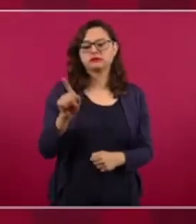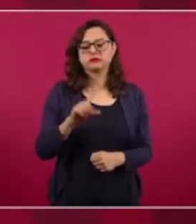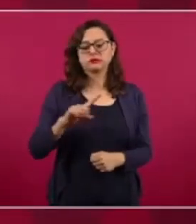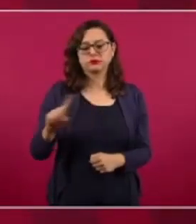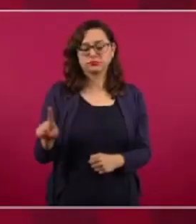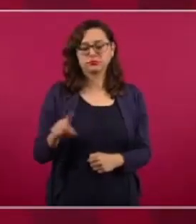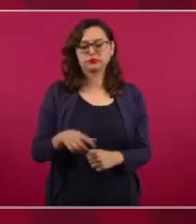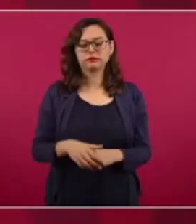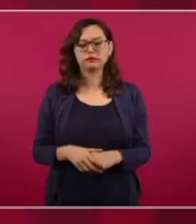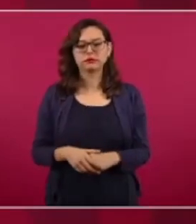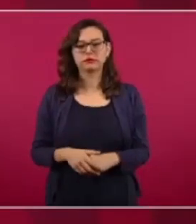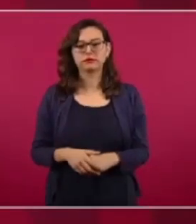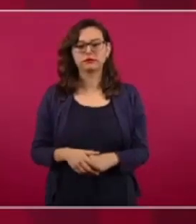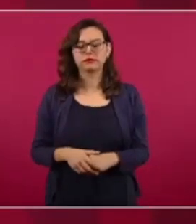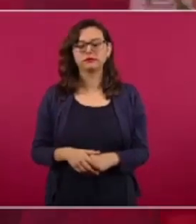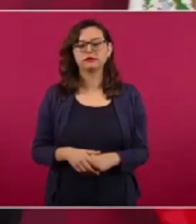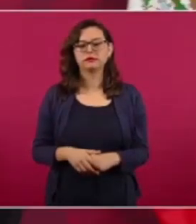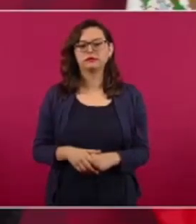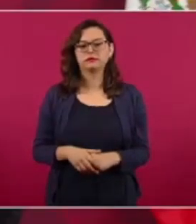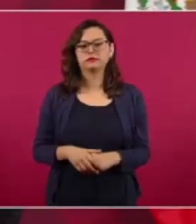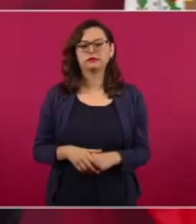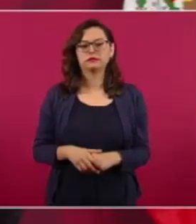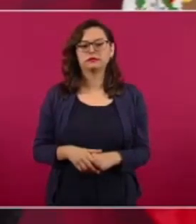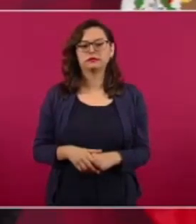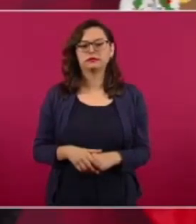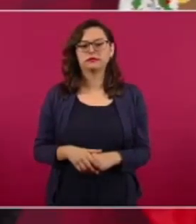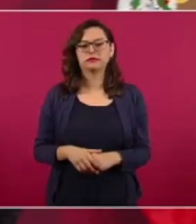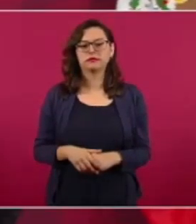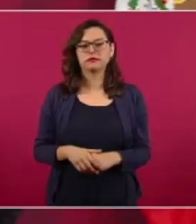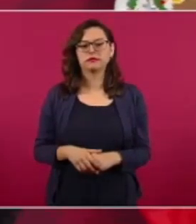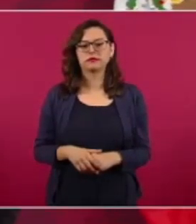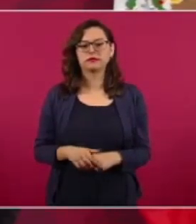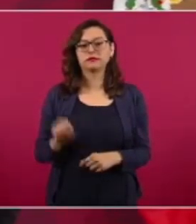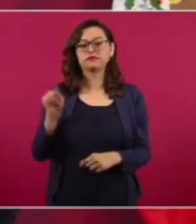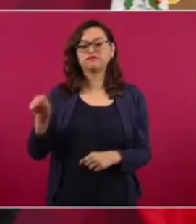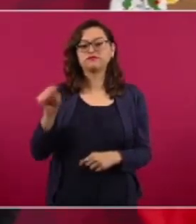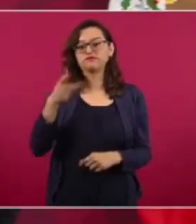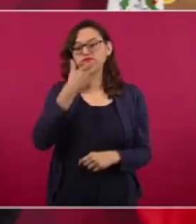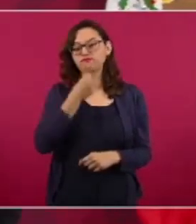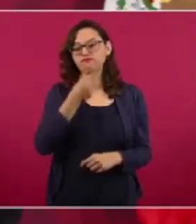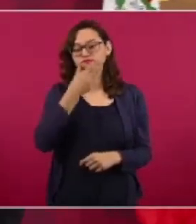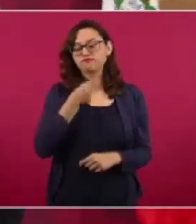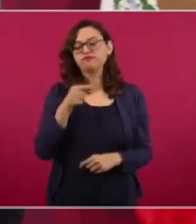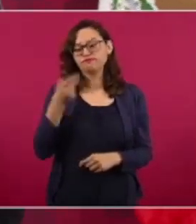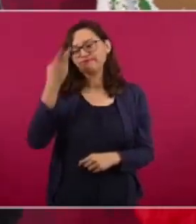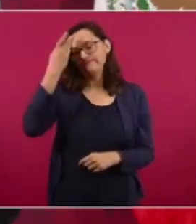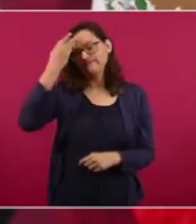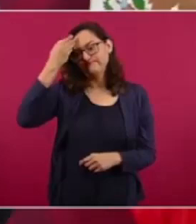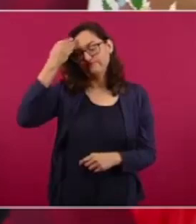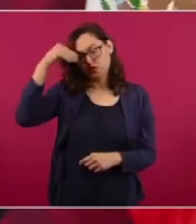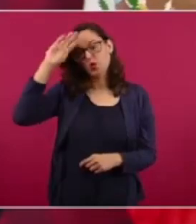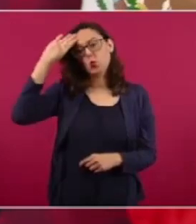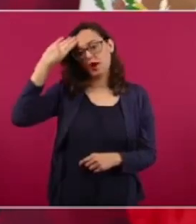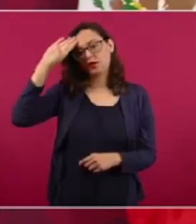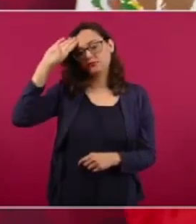y es de la comunidad cubana.